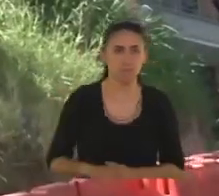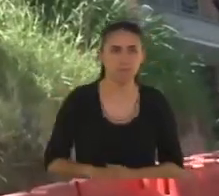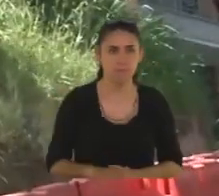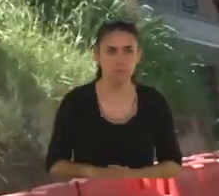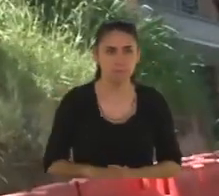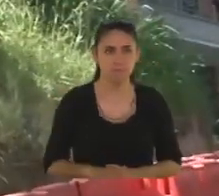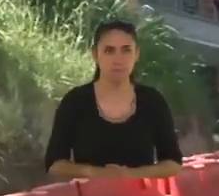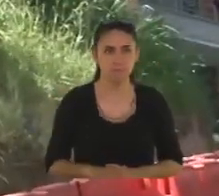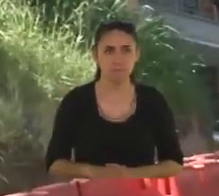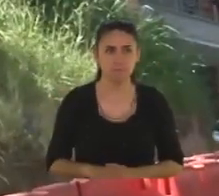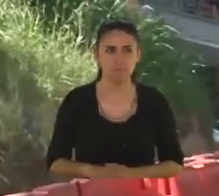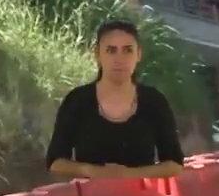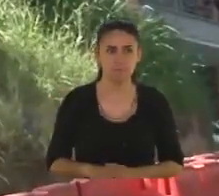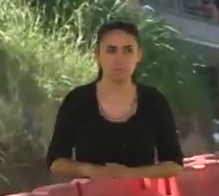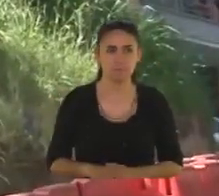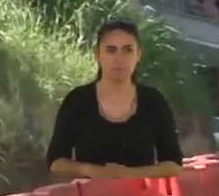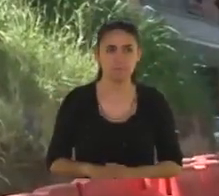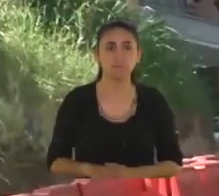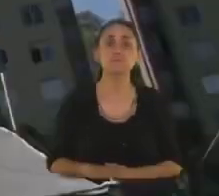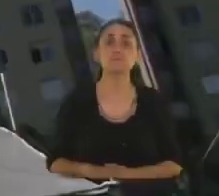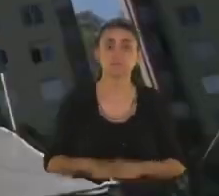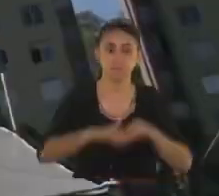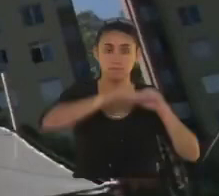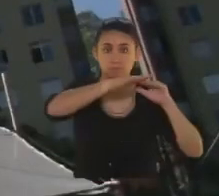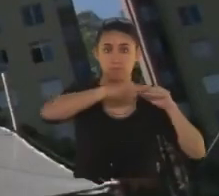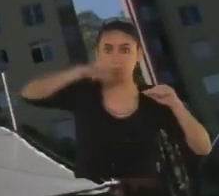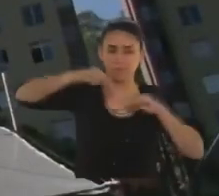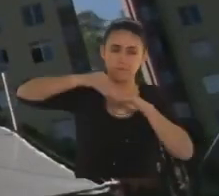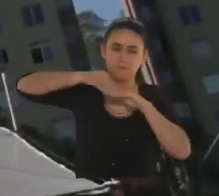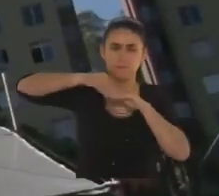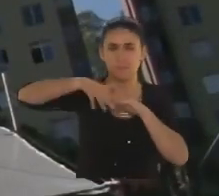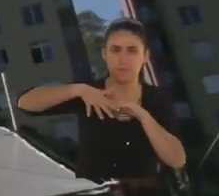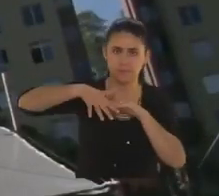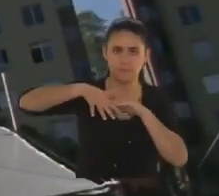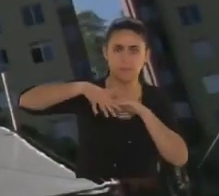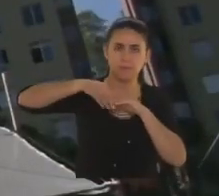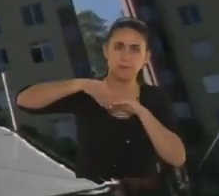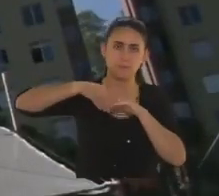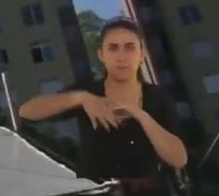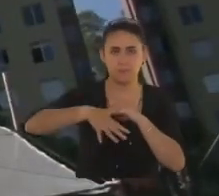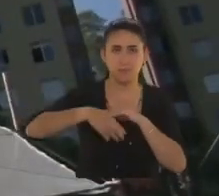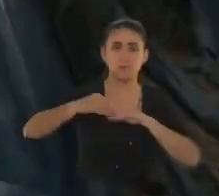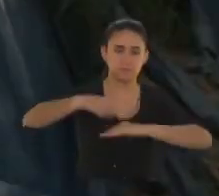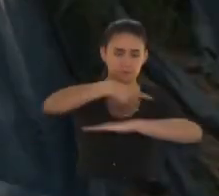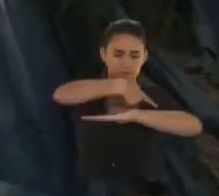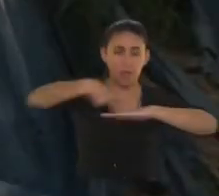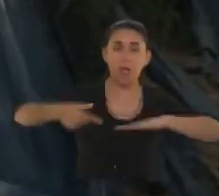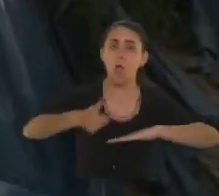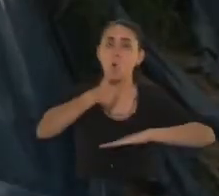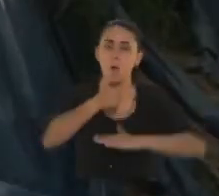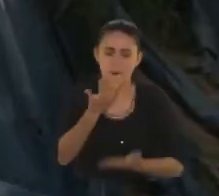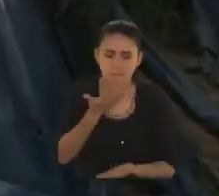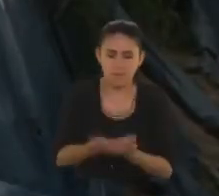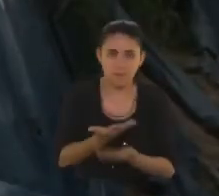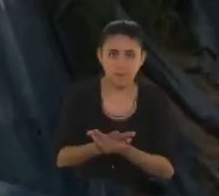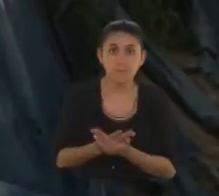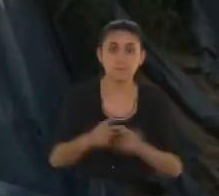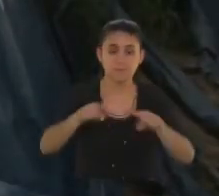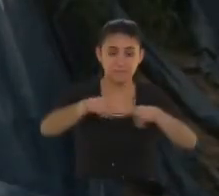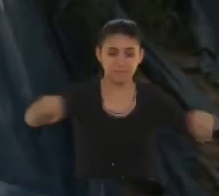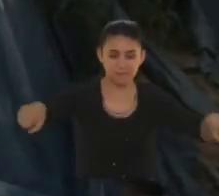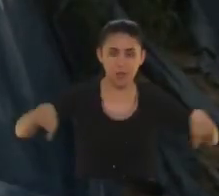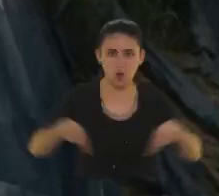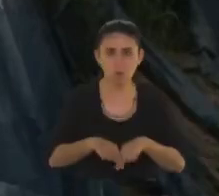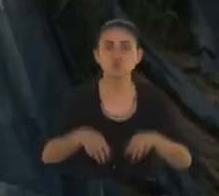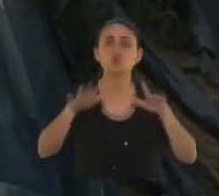en Medellín. El terreno ha ido cediendo, cada vez hay más grietas y filtraciones. El salón social y la piscina no